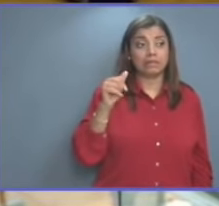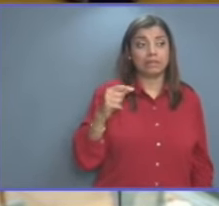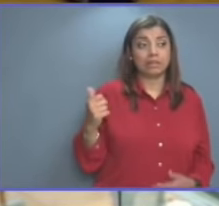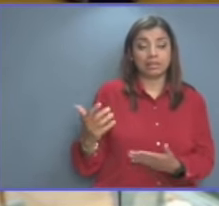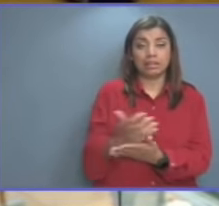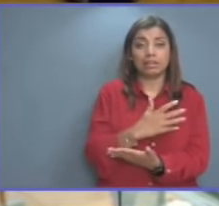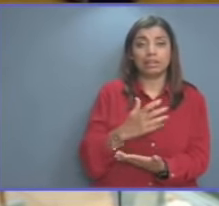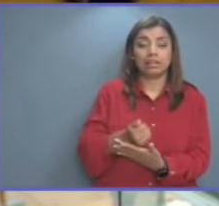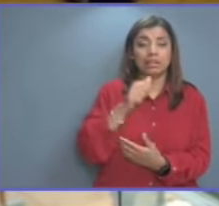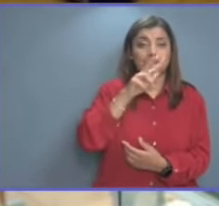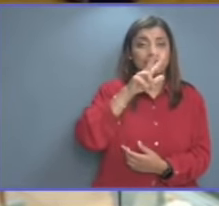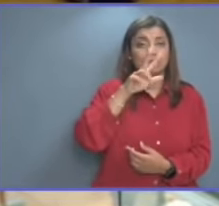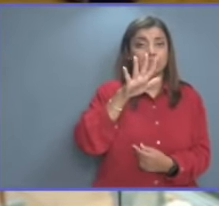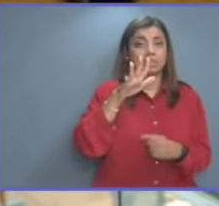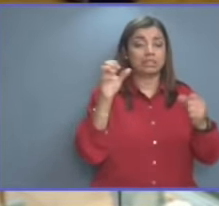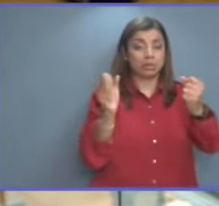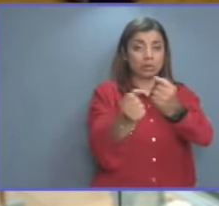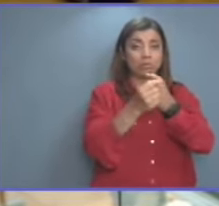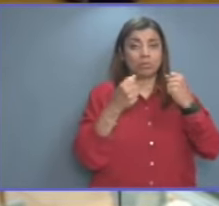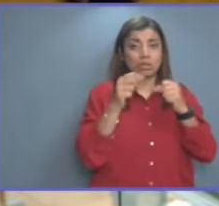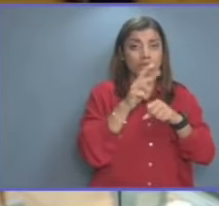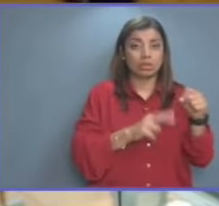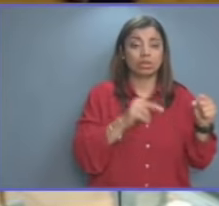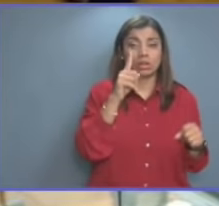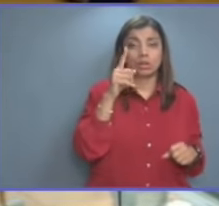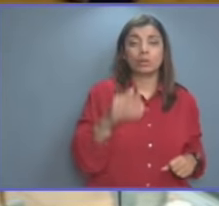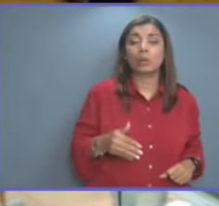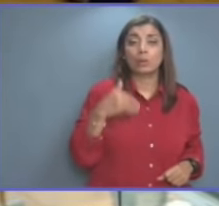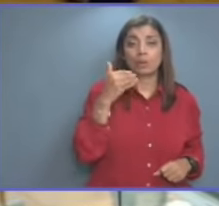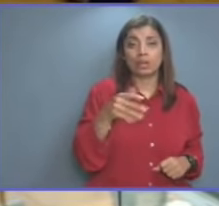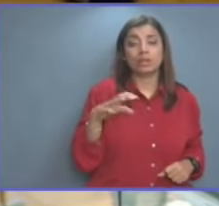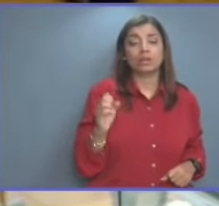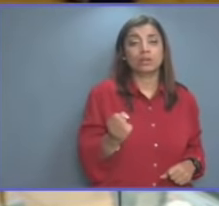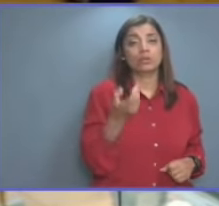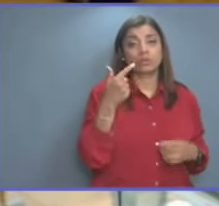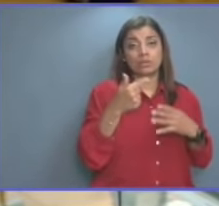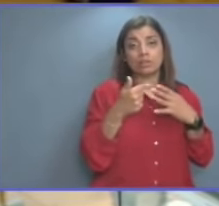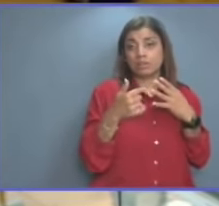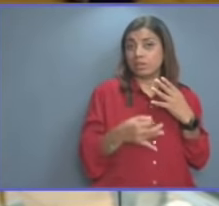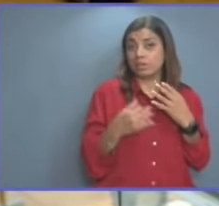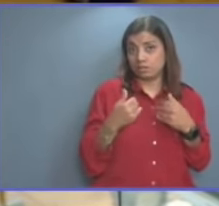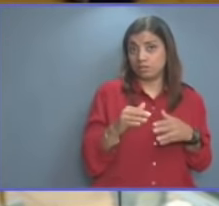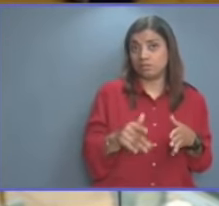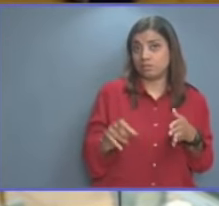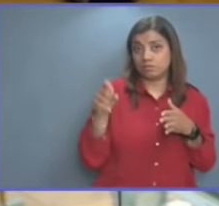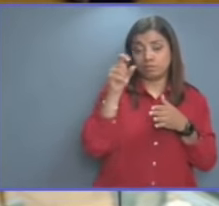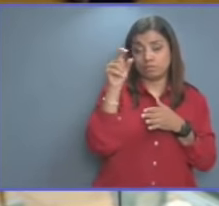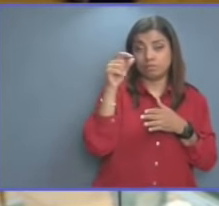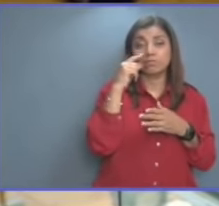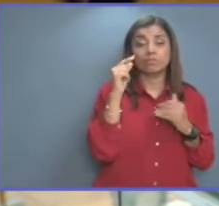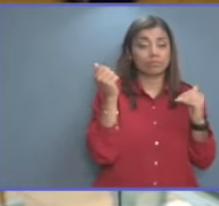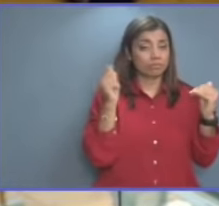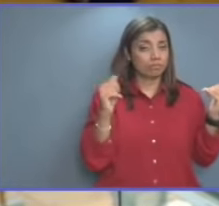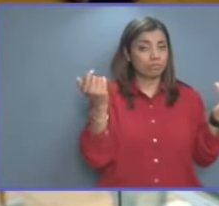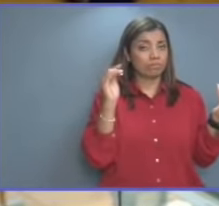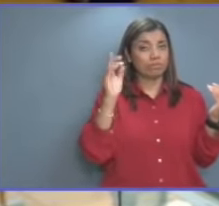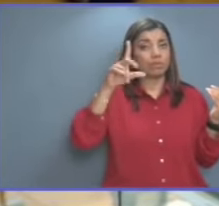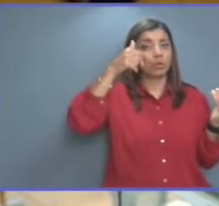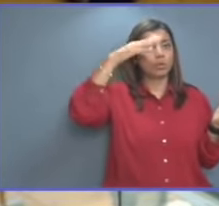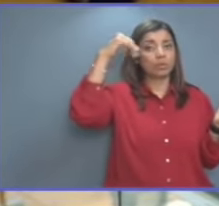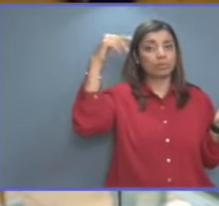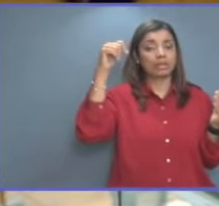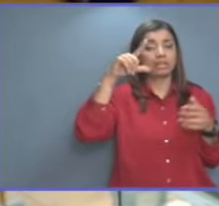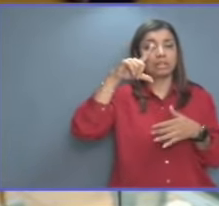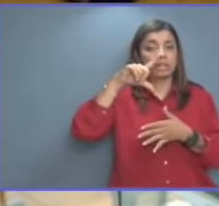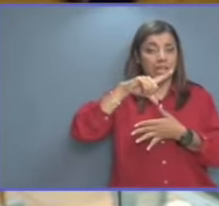35 millones de dólares al año con esta nueva ley se pretende que la institución pueda nivelarse con otros países de